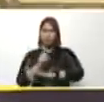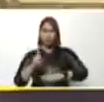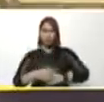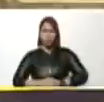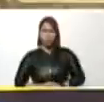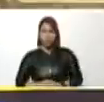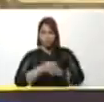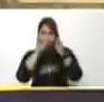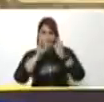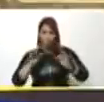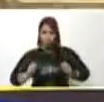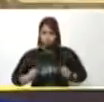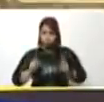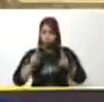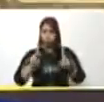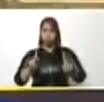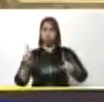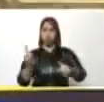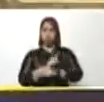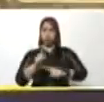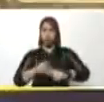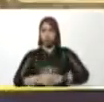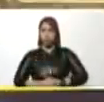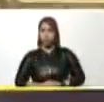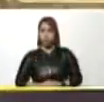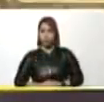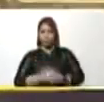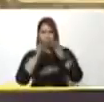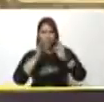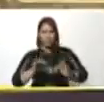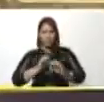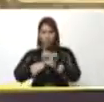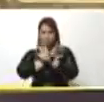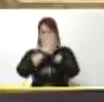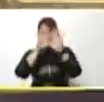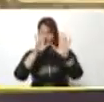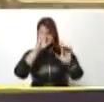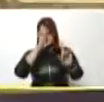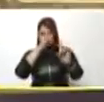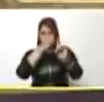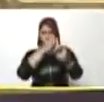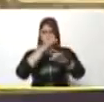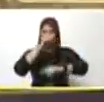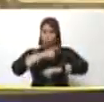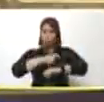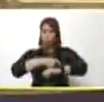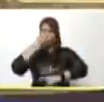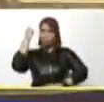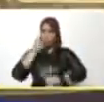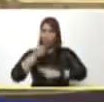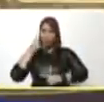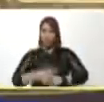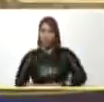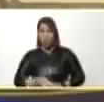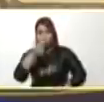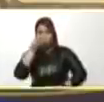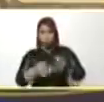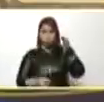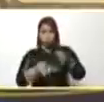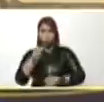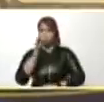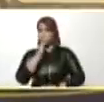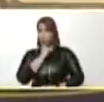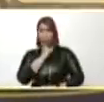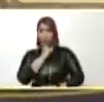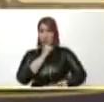de manera oportuna, de manera clara, directa, a tiempo, porque la justicia que no hay